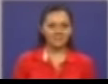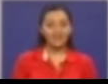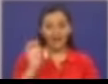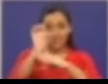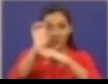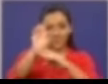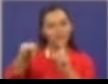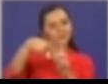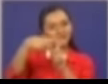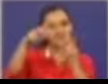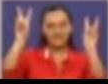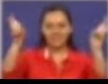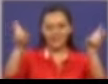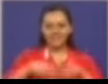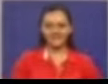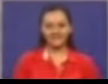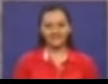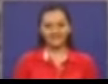Ecuador en positivo.